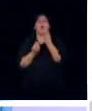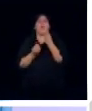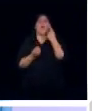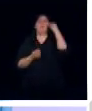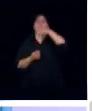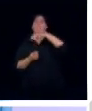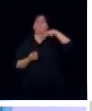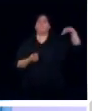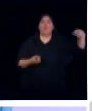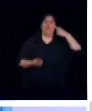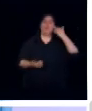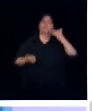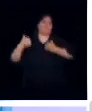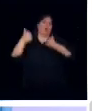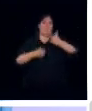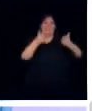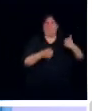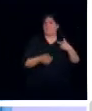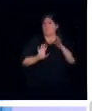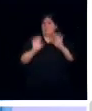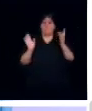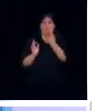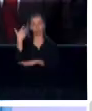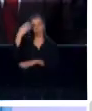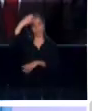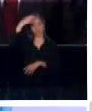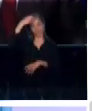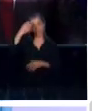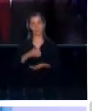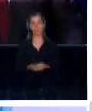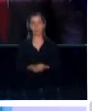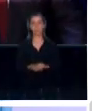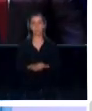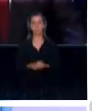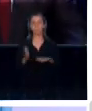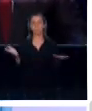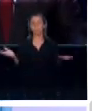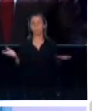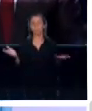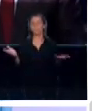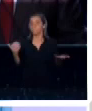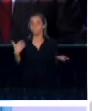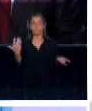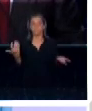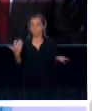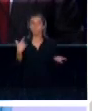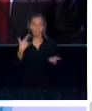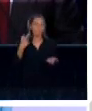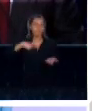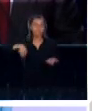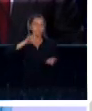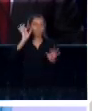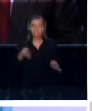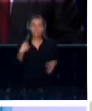para que no se nos vea. Y a otros colectivos también, porque lo de Bussi se mete con un tema de que es el cupo laboral